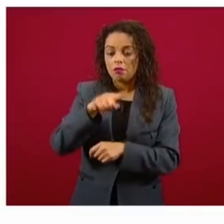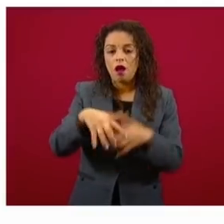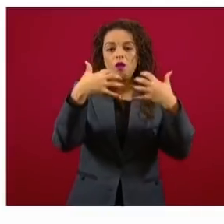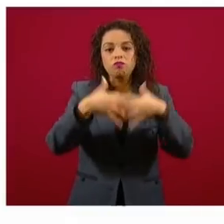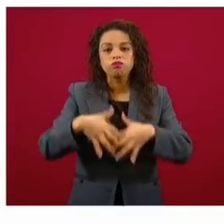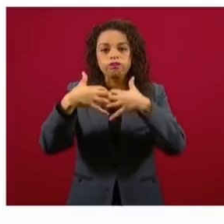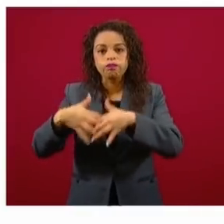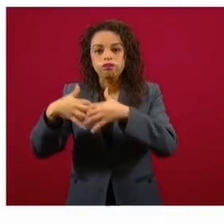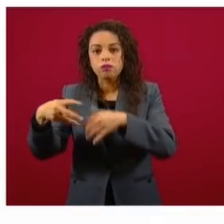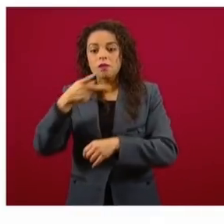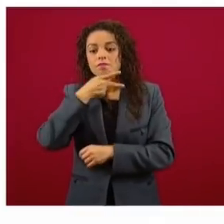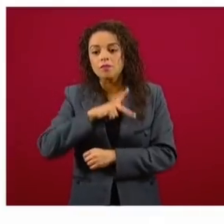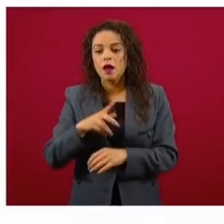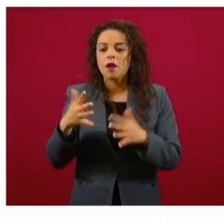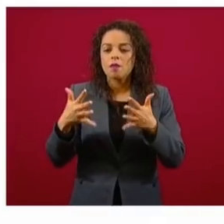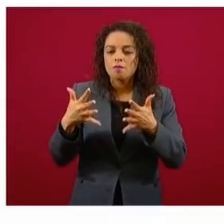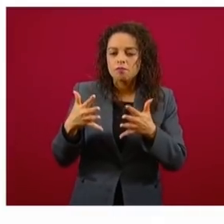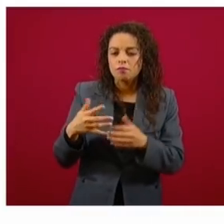promedio sea de